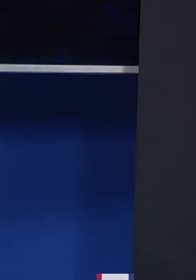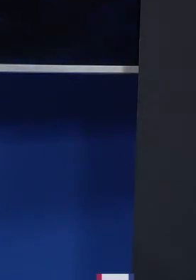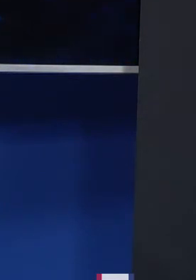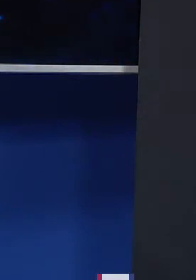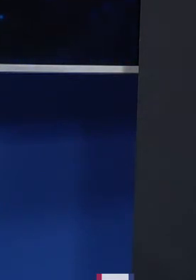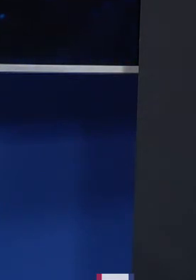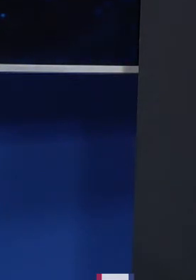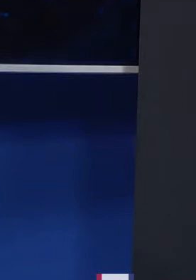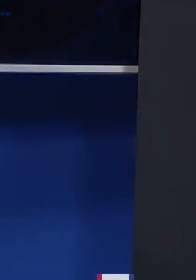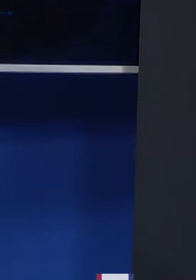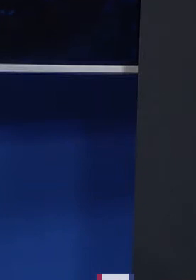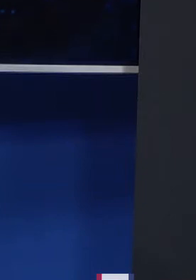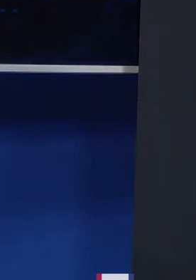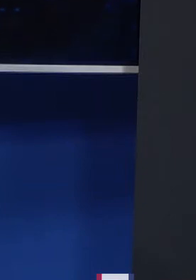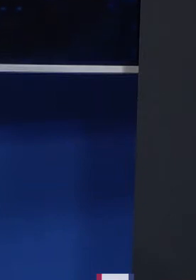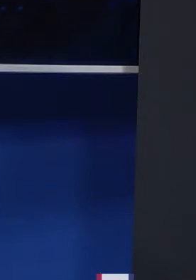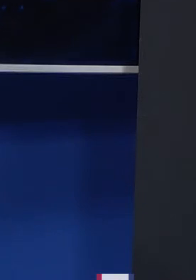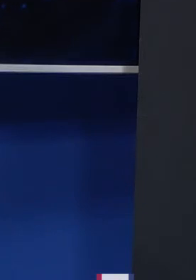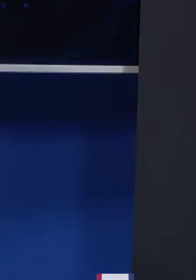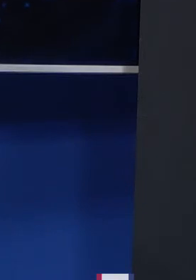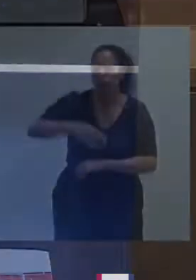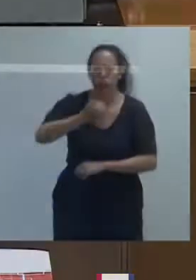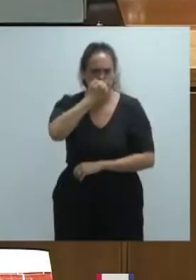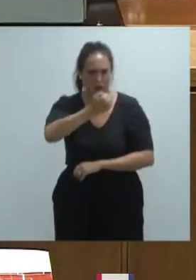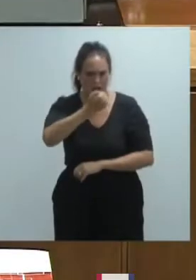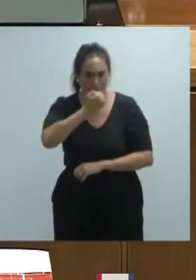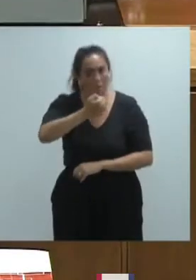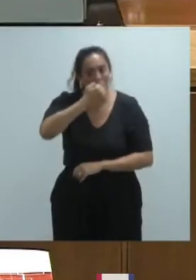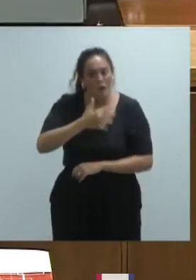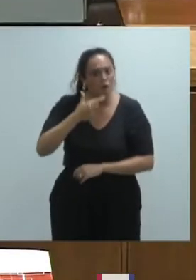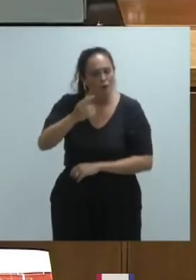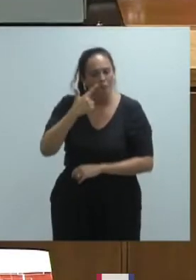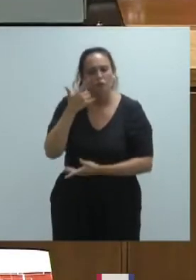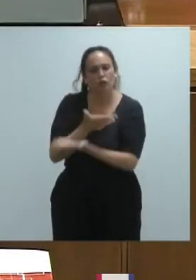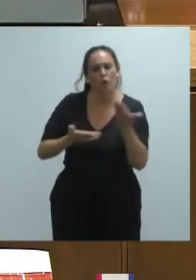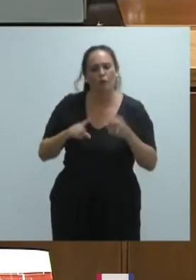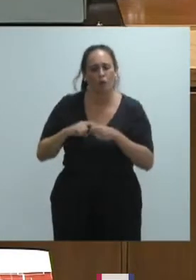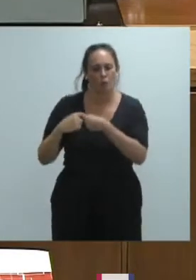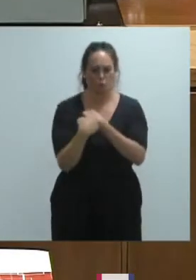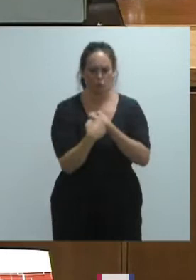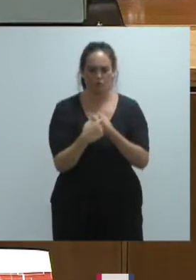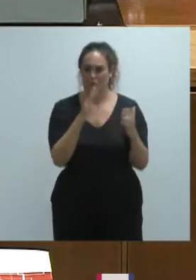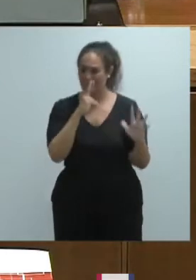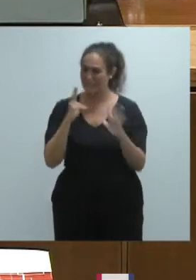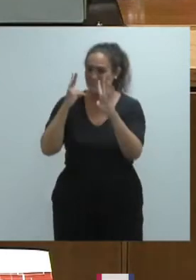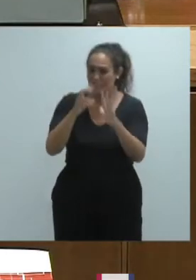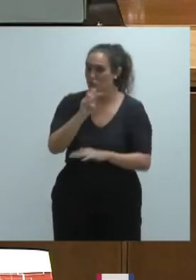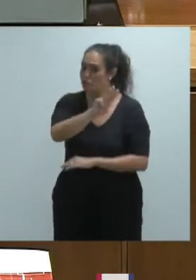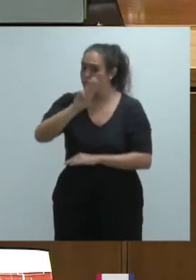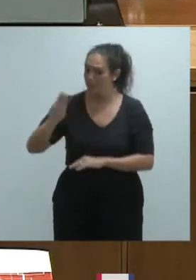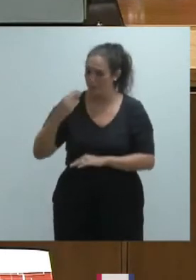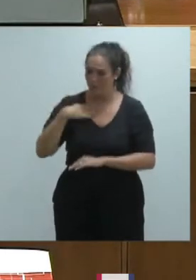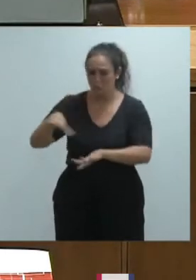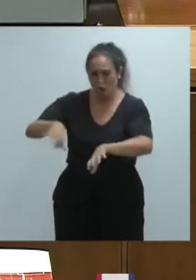en el parlamento vasco donde desde primera hora de esta mañana se desarrolla el pleno de política general